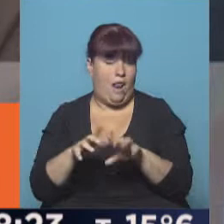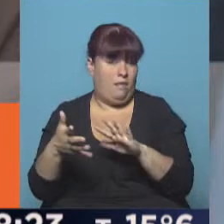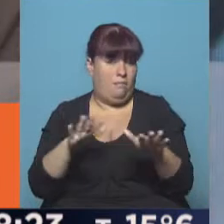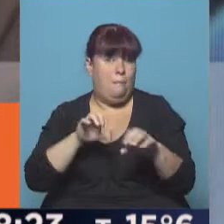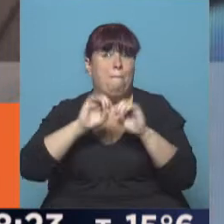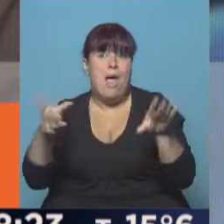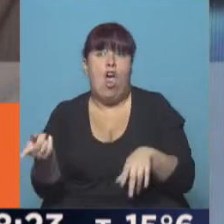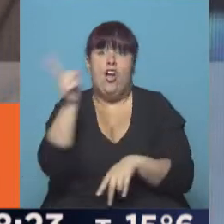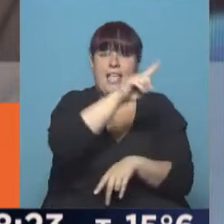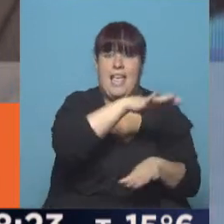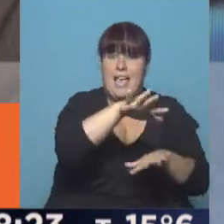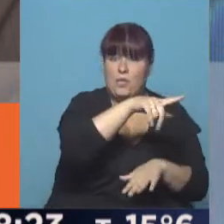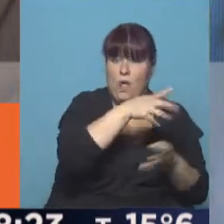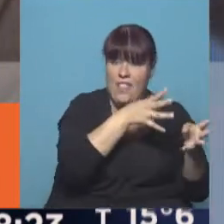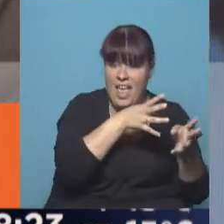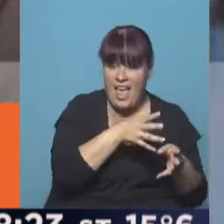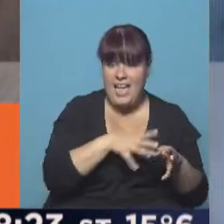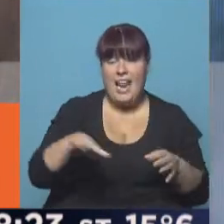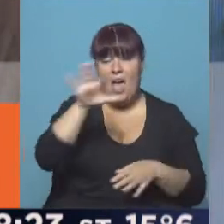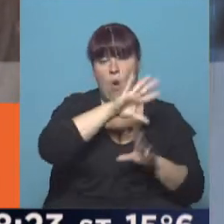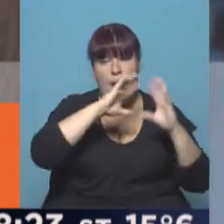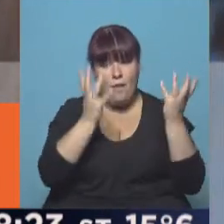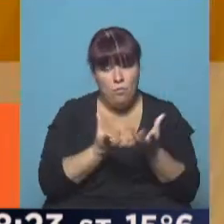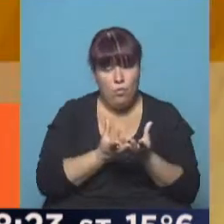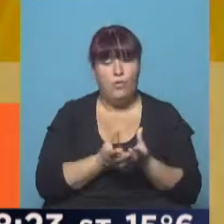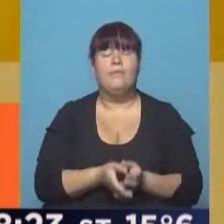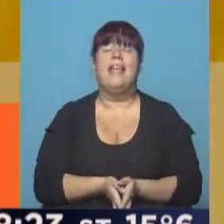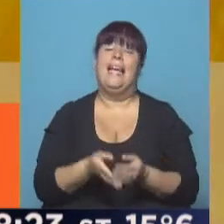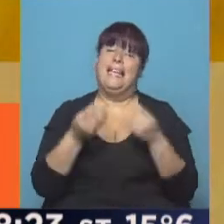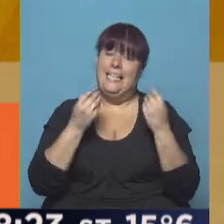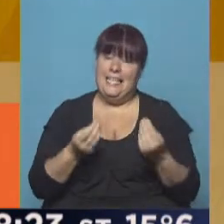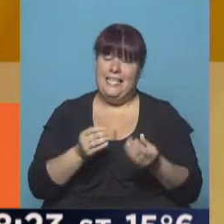prácticamente más caótica que en esa situación, en esa región del mundo? Es que